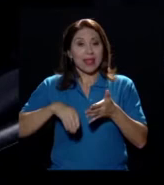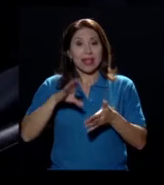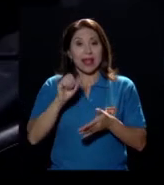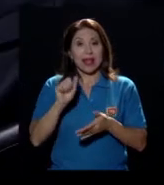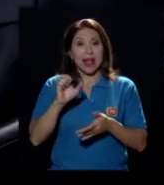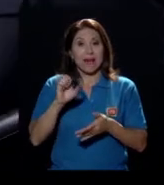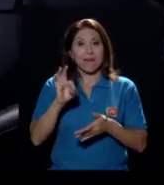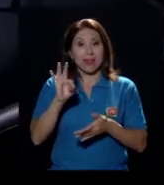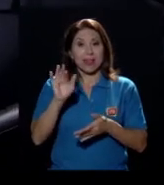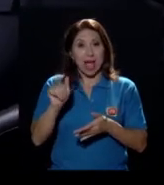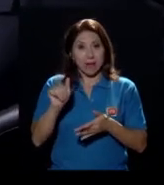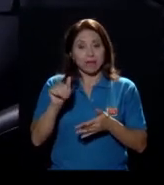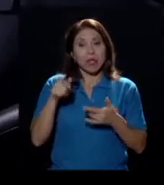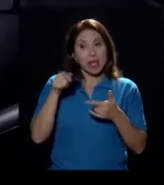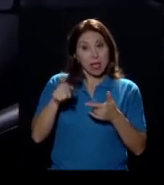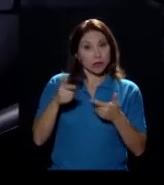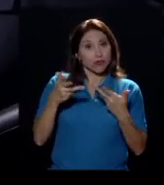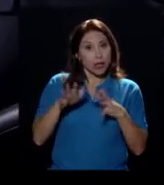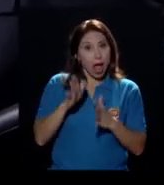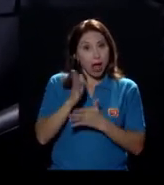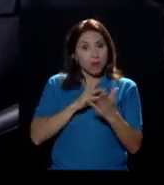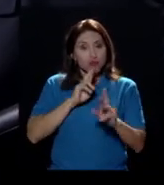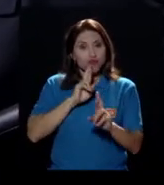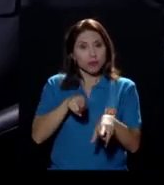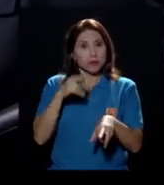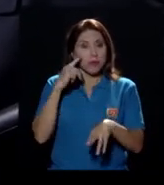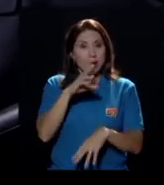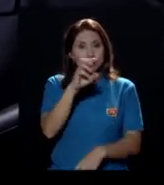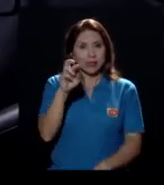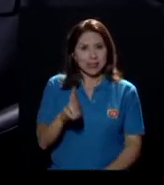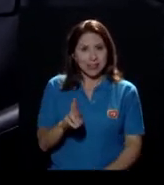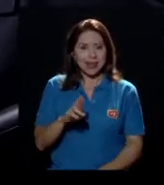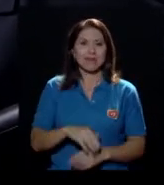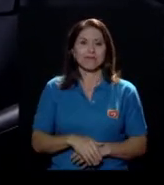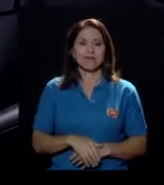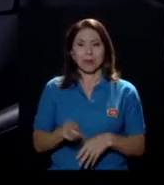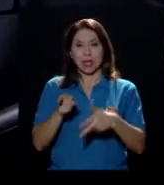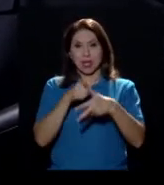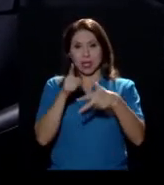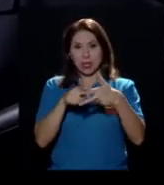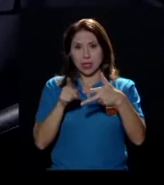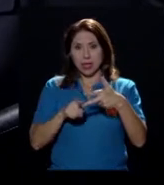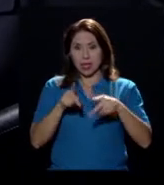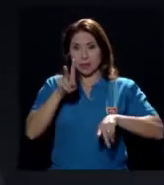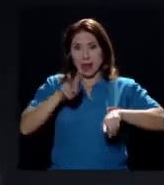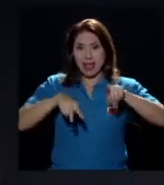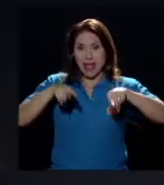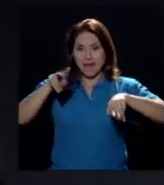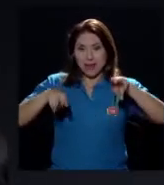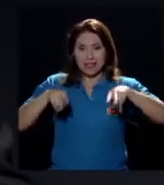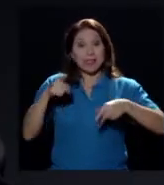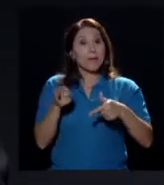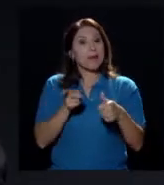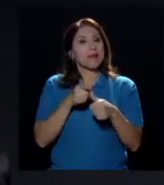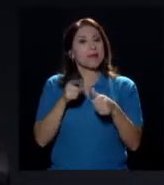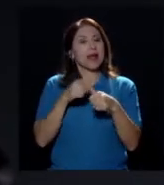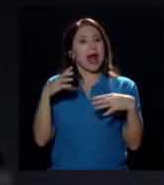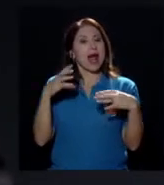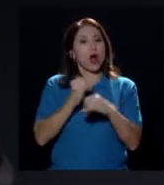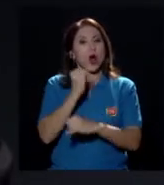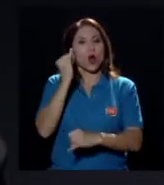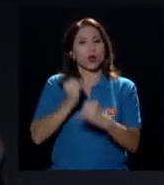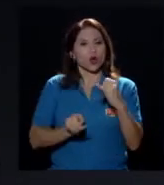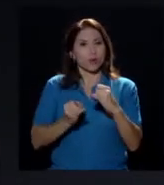algún efecto para Costa Rica. Sobre las tres variables, la primera conclusión, que es quizás la conclusión